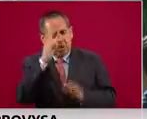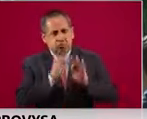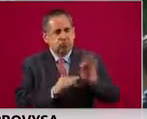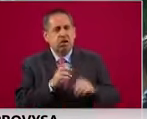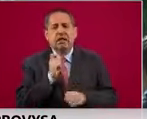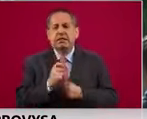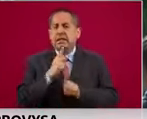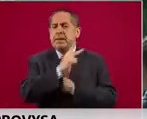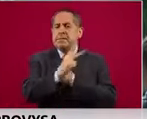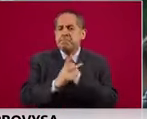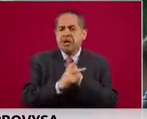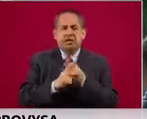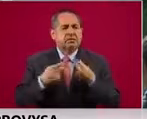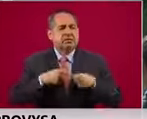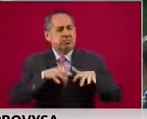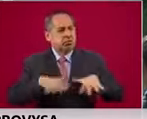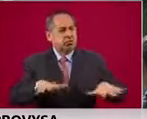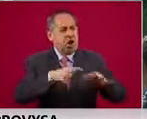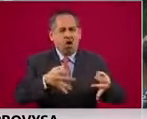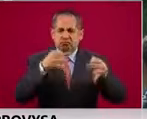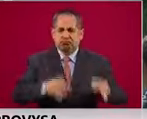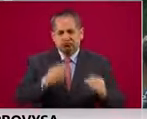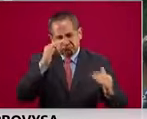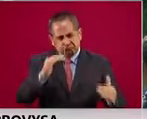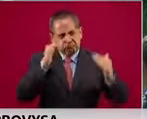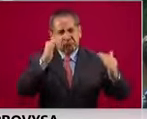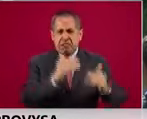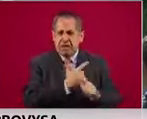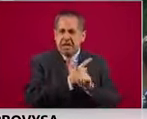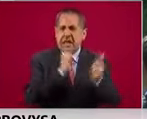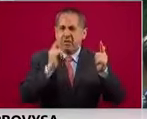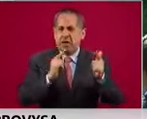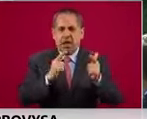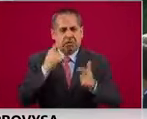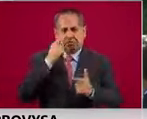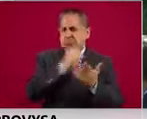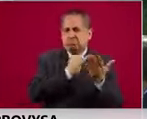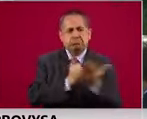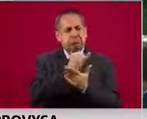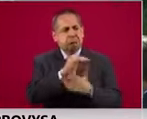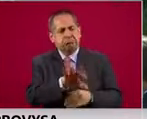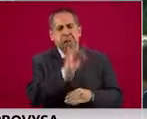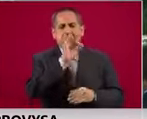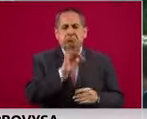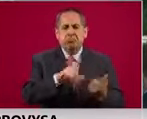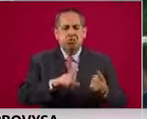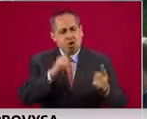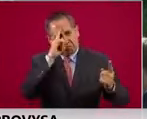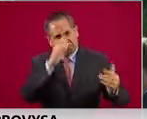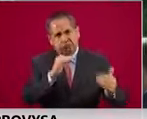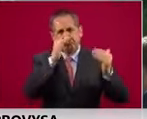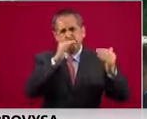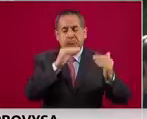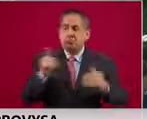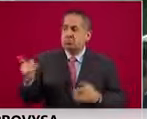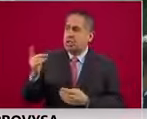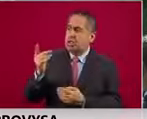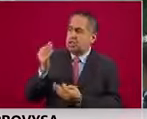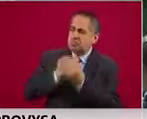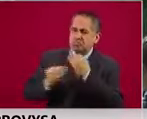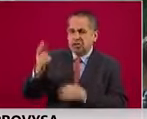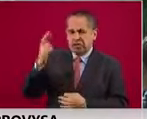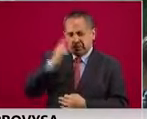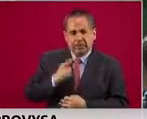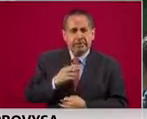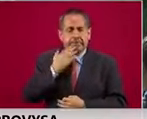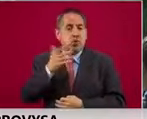un país y un pueblo digno, libre, democrático y soberano. Que